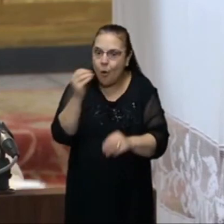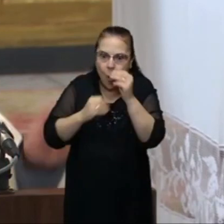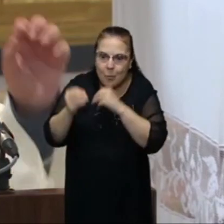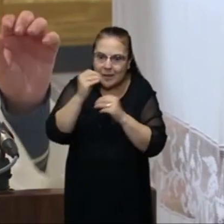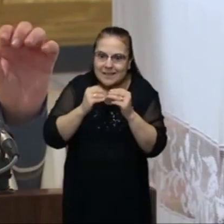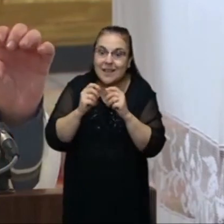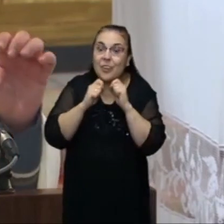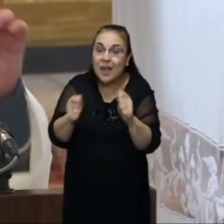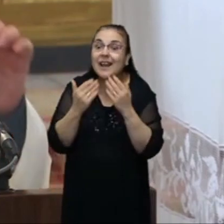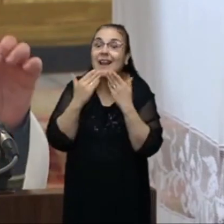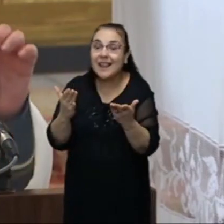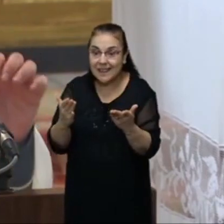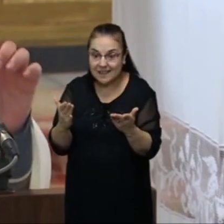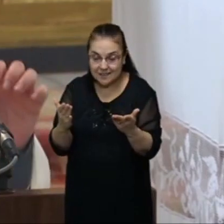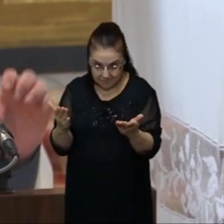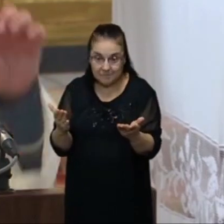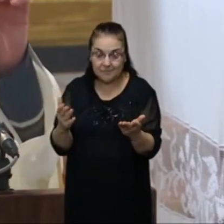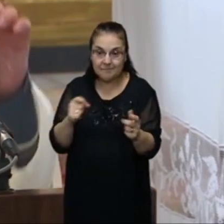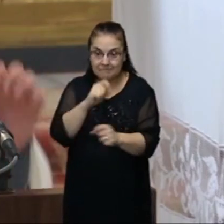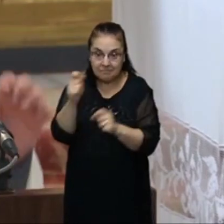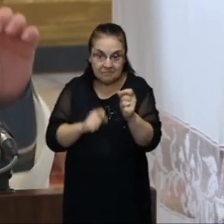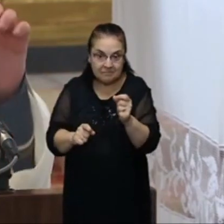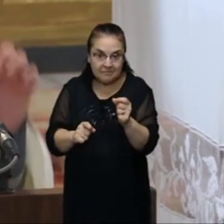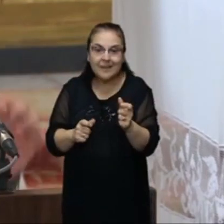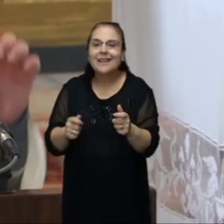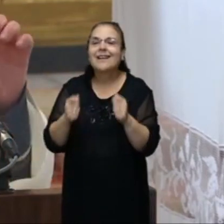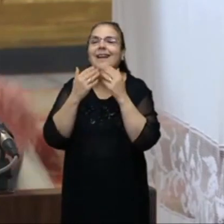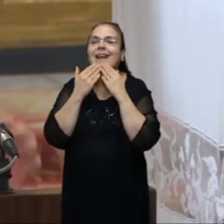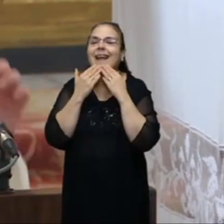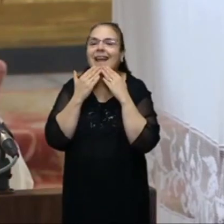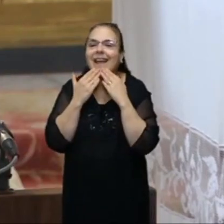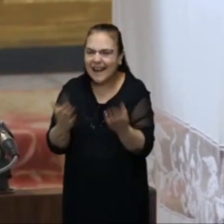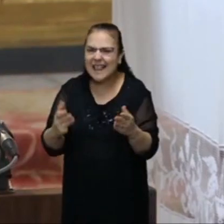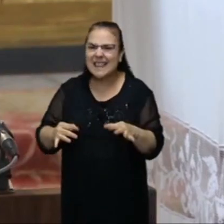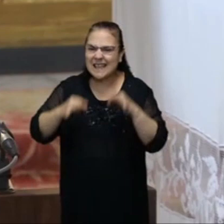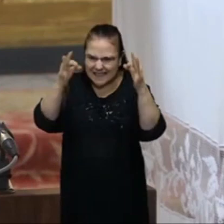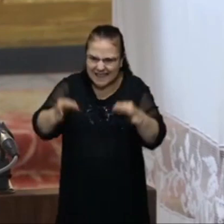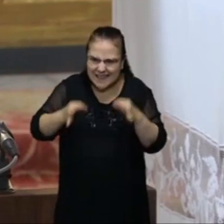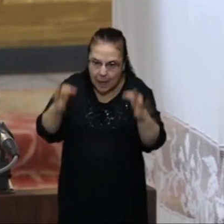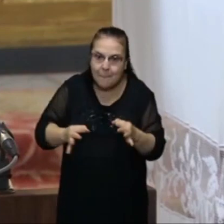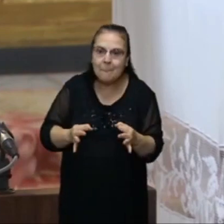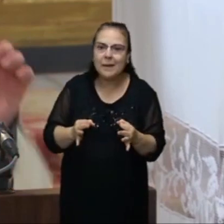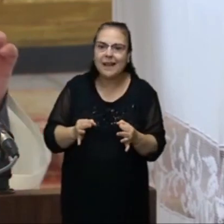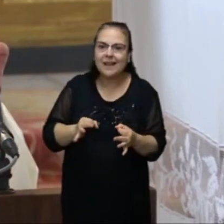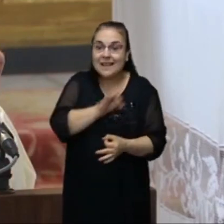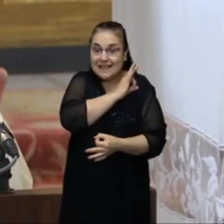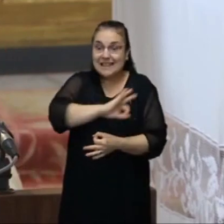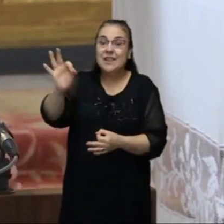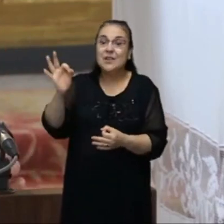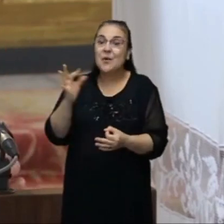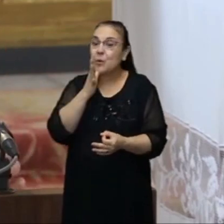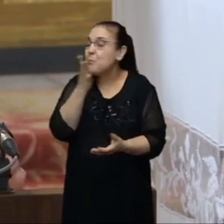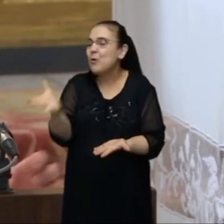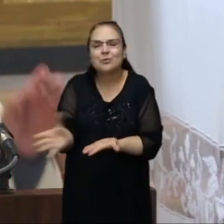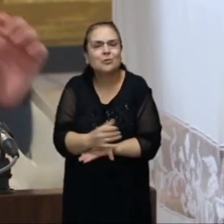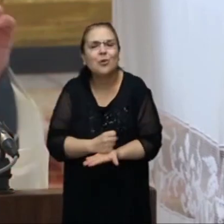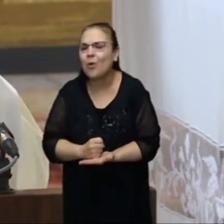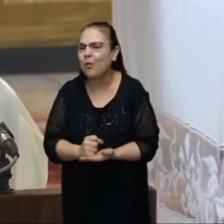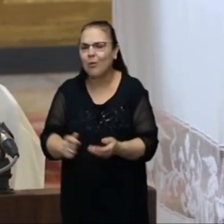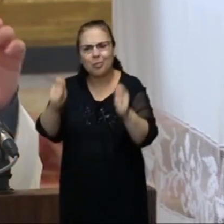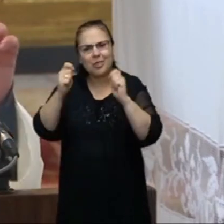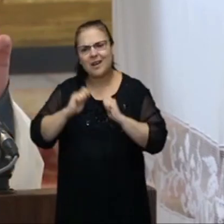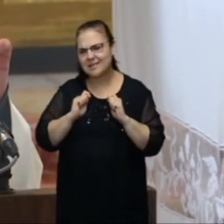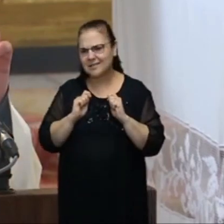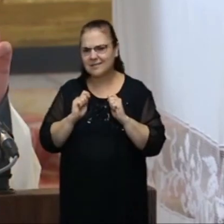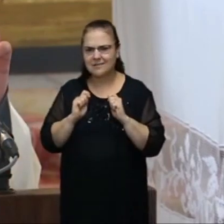¿Te acuerdas de estos pequeños detalles que suponen decir gracias siempre, Señor, por todo? Por todos los dones que me das, incluso